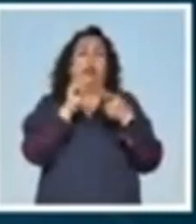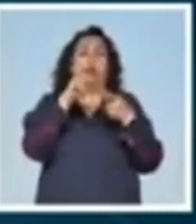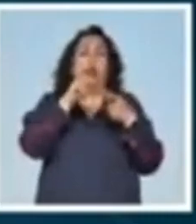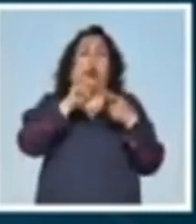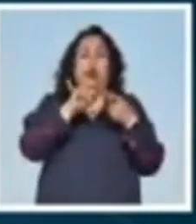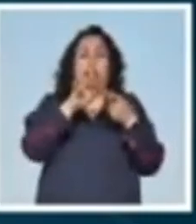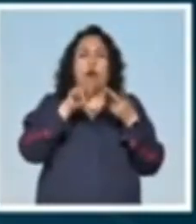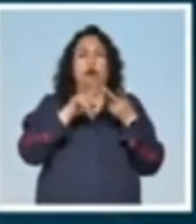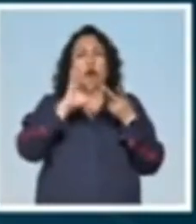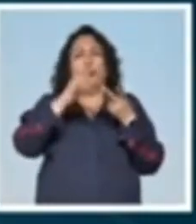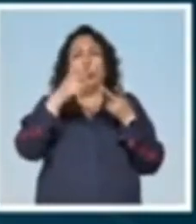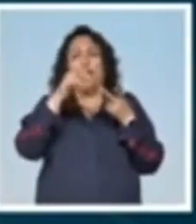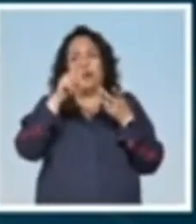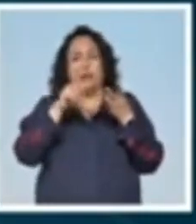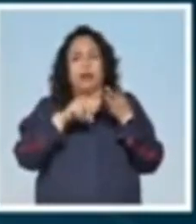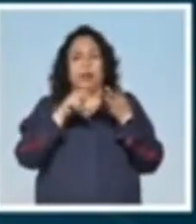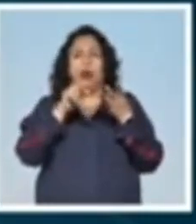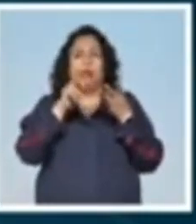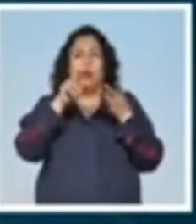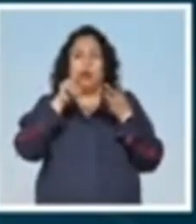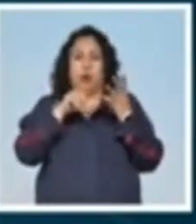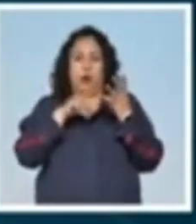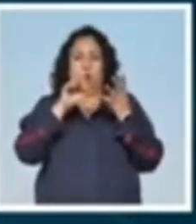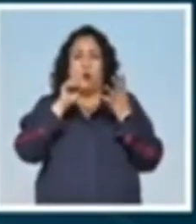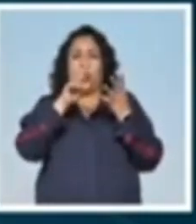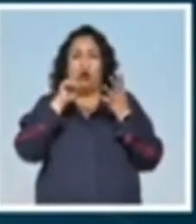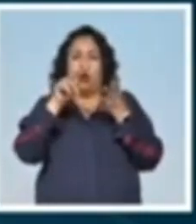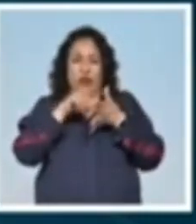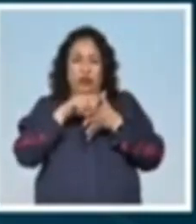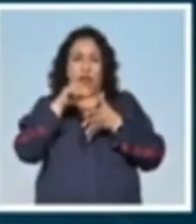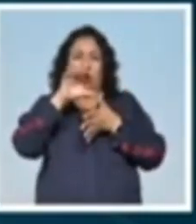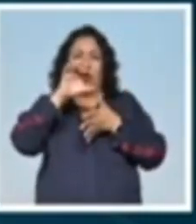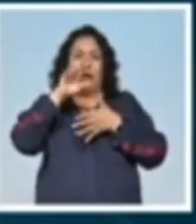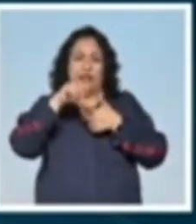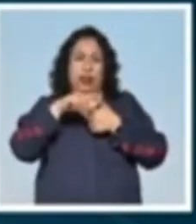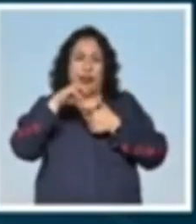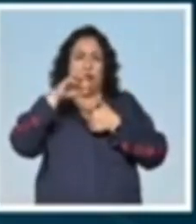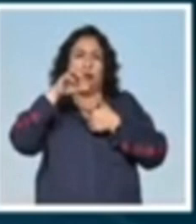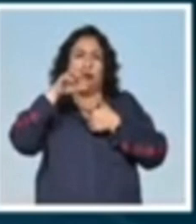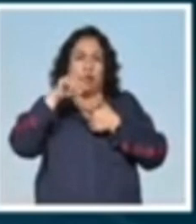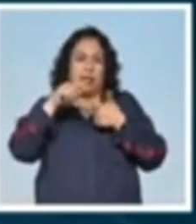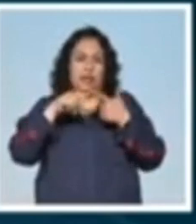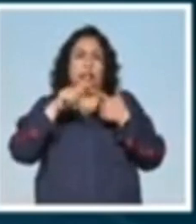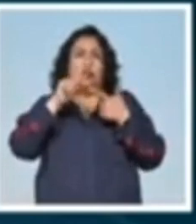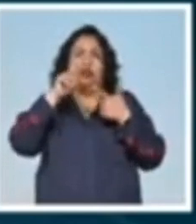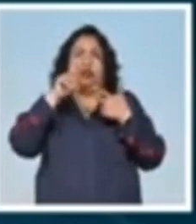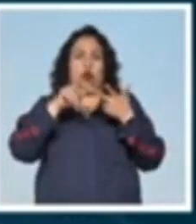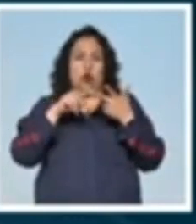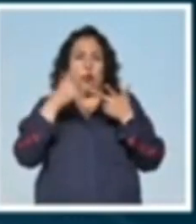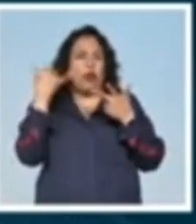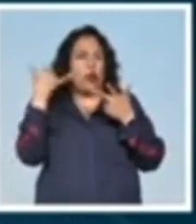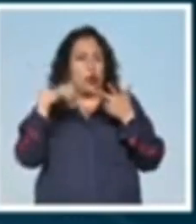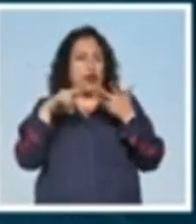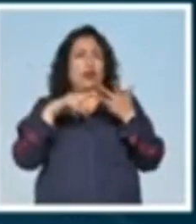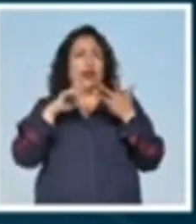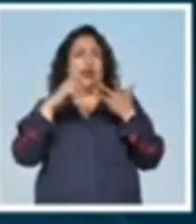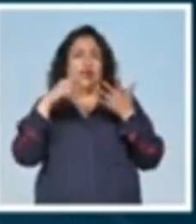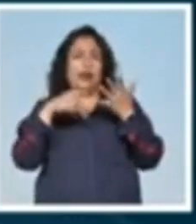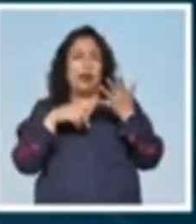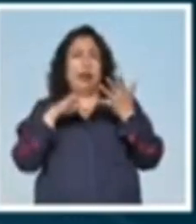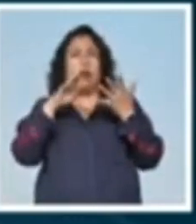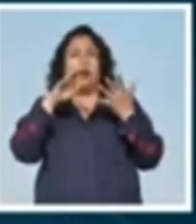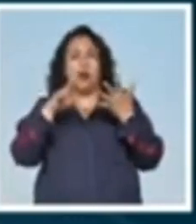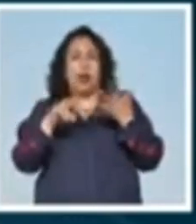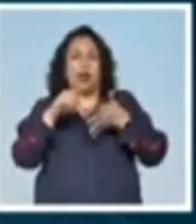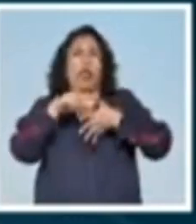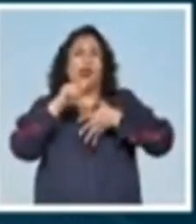jarocho, son huasteco, pirecua, corrido, canción cardenche, mariachi, trova yucateca, chilena, danzón, bolero, cumbia, tango,